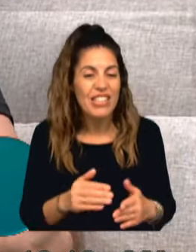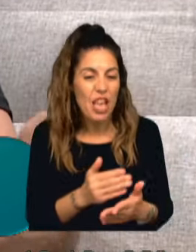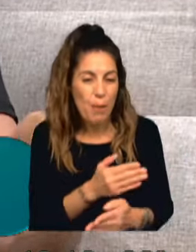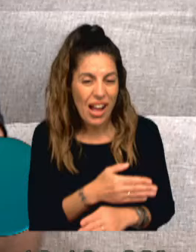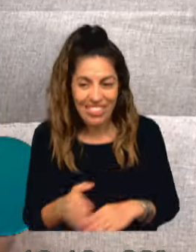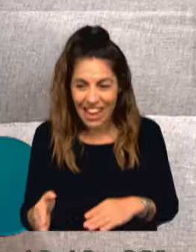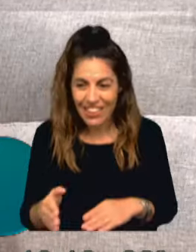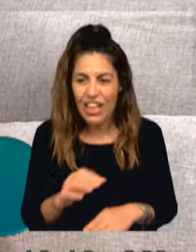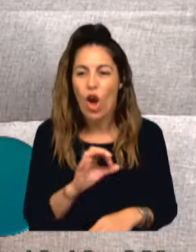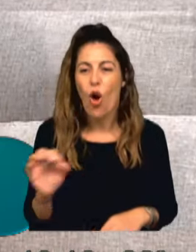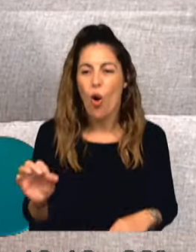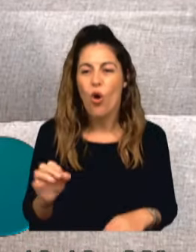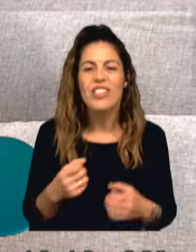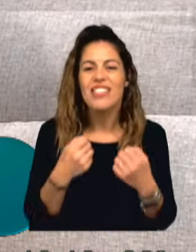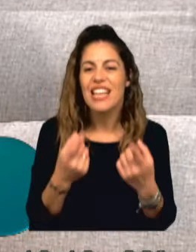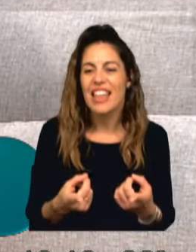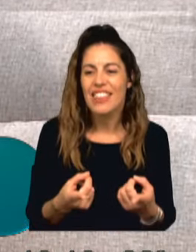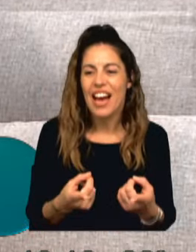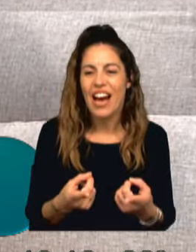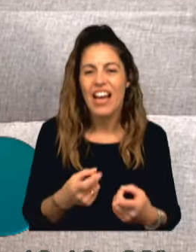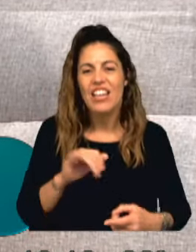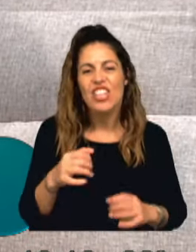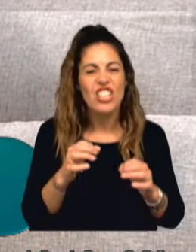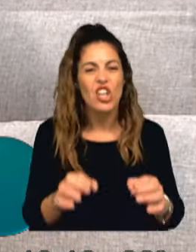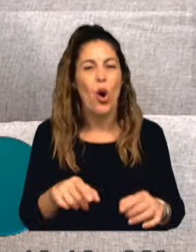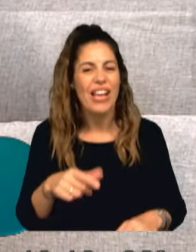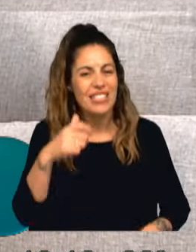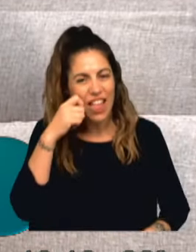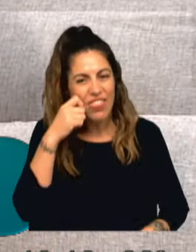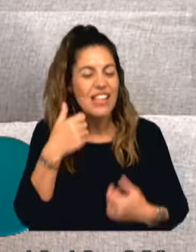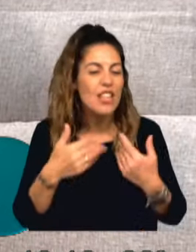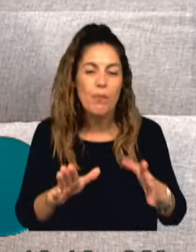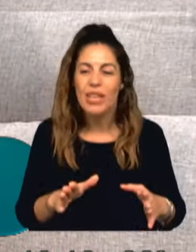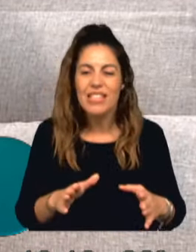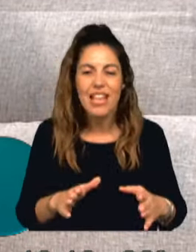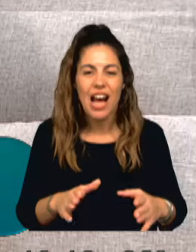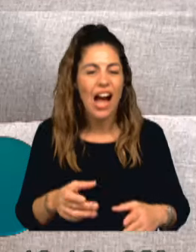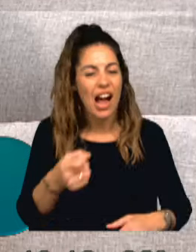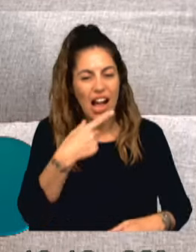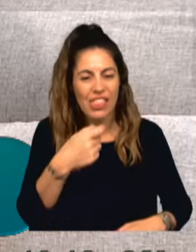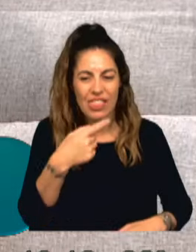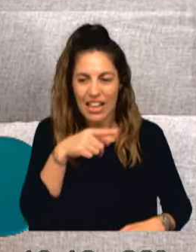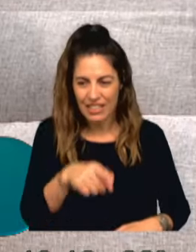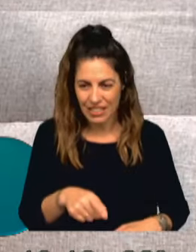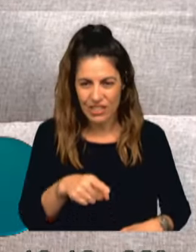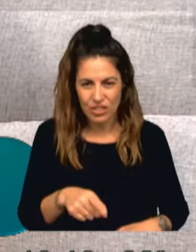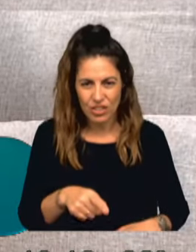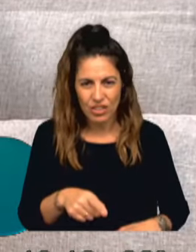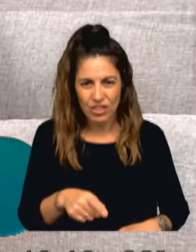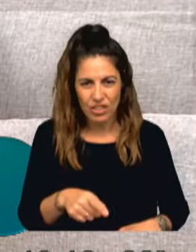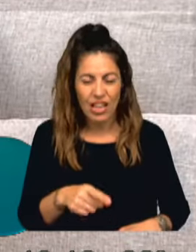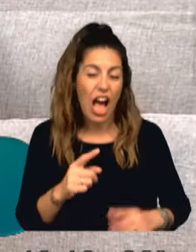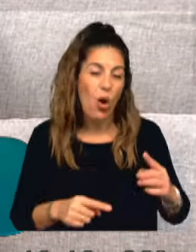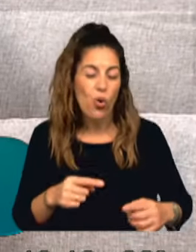tarde o muchas veces se le da producto que si ya llegó a esta edad entonces se empiezan a empiezan se le empieza a a dar